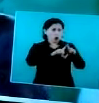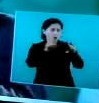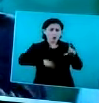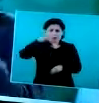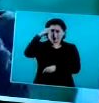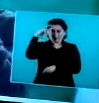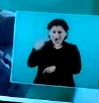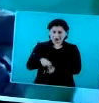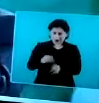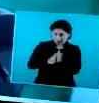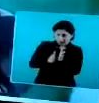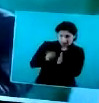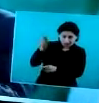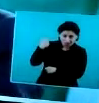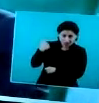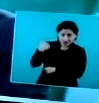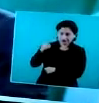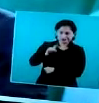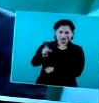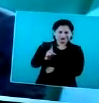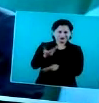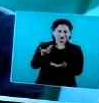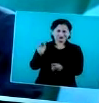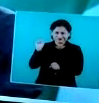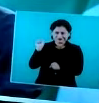que originó la violencia.